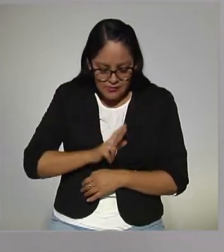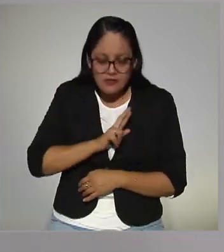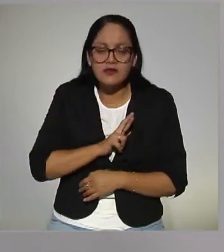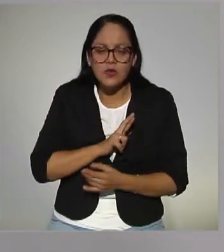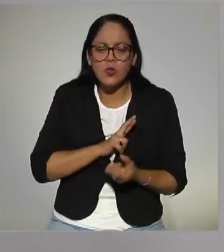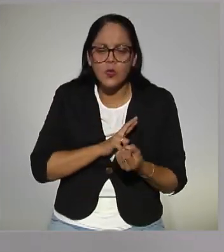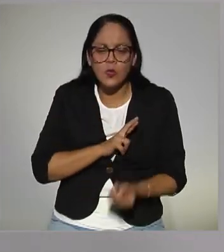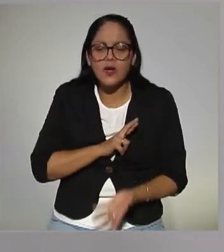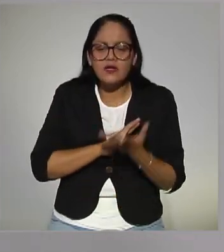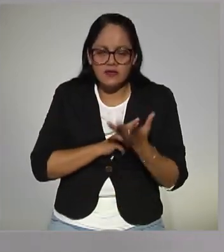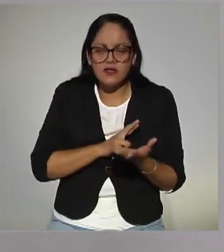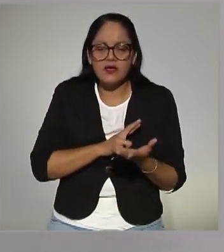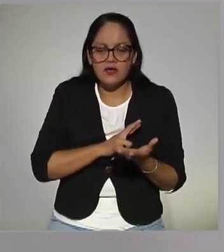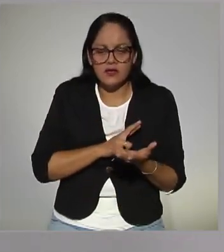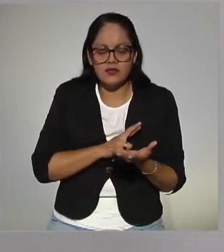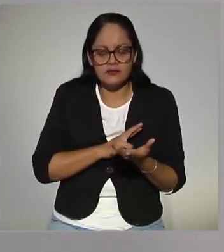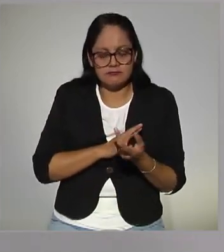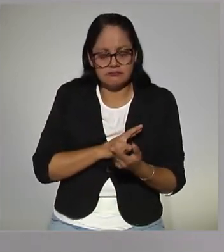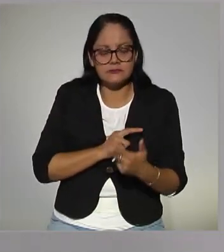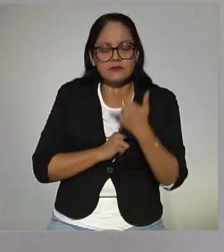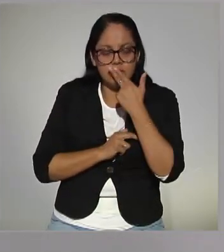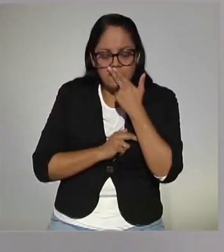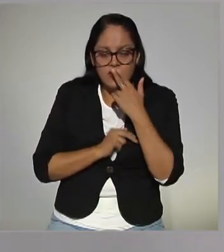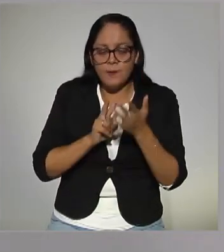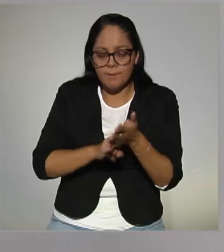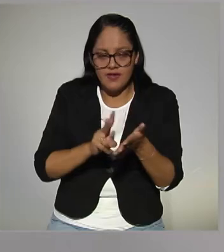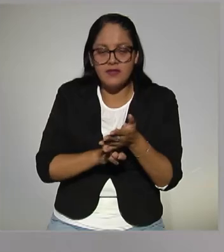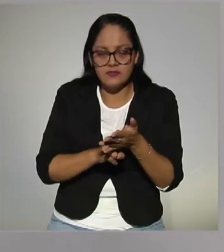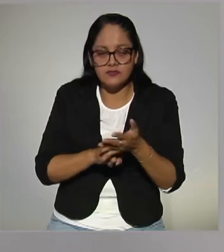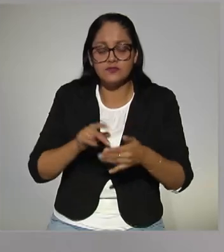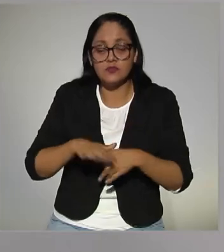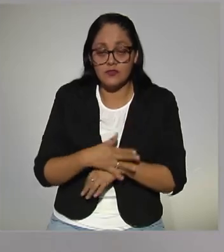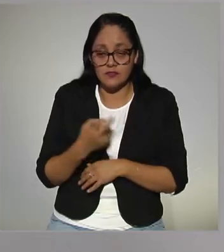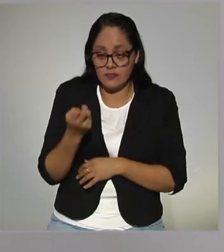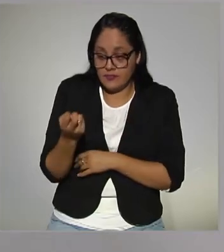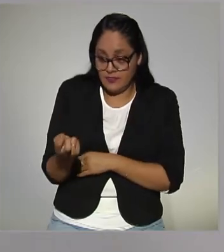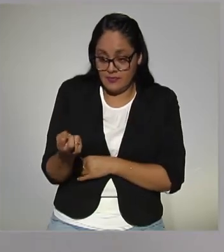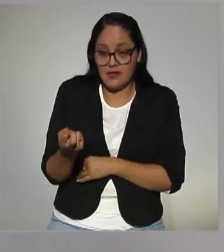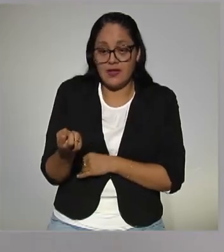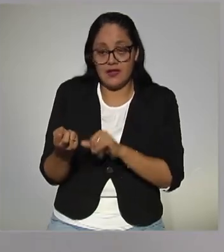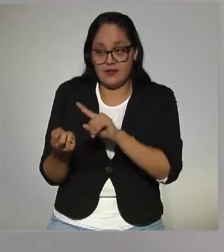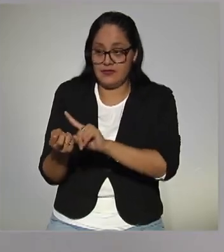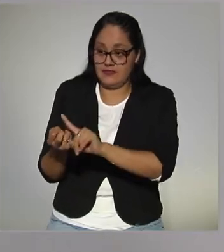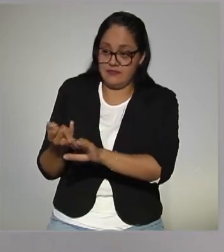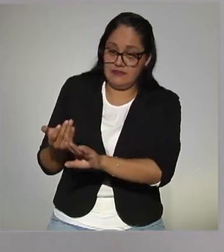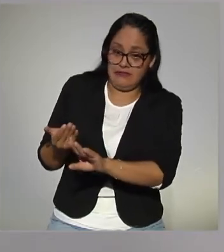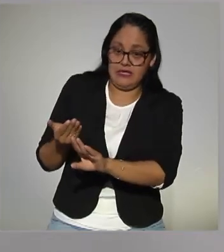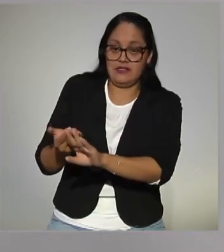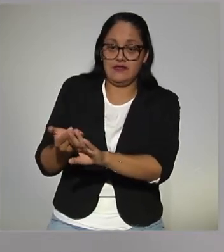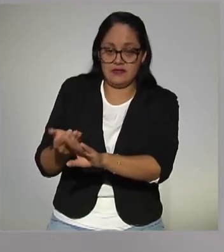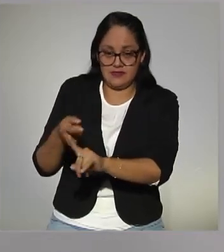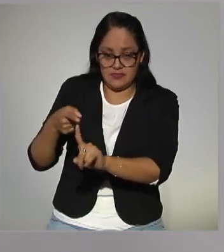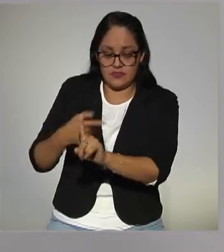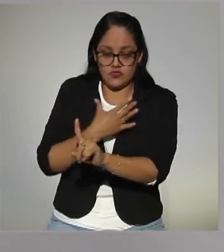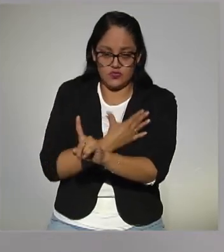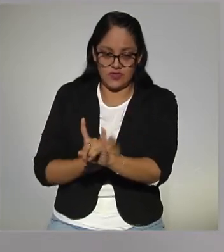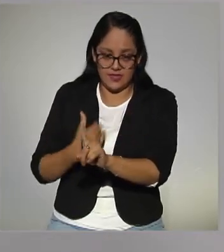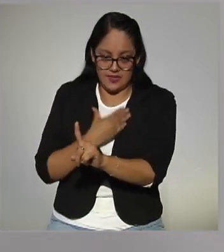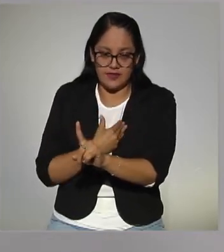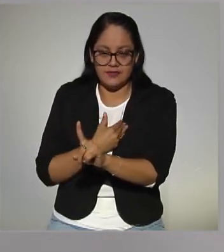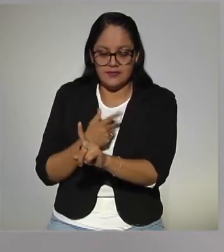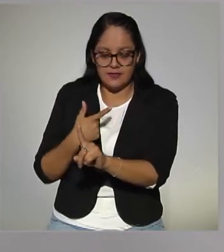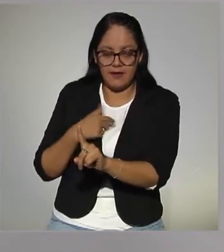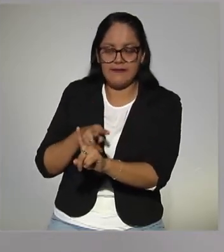hay con respecto a lo que sintió, al hecho que fue totalmente agresivo hacia, en este caso, su hija,